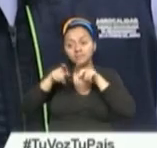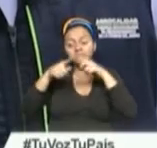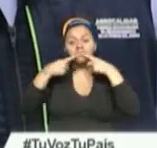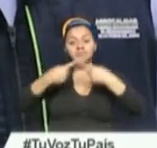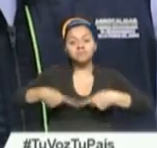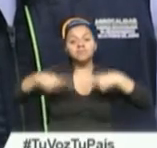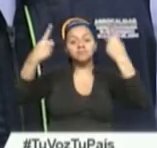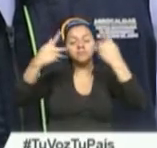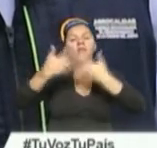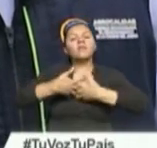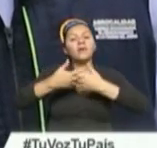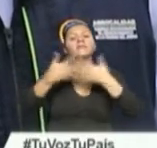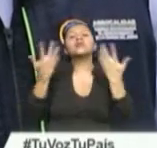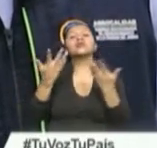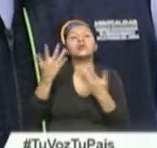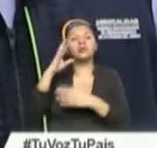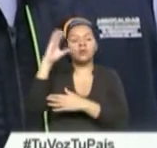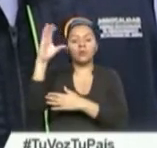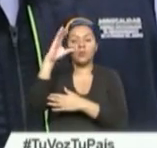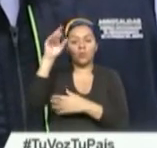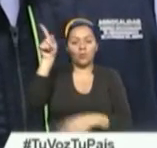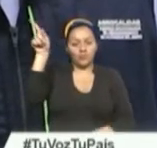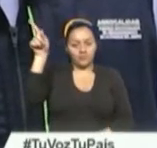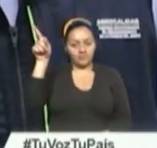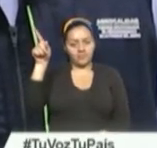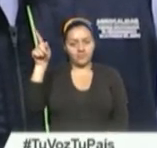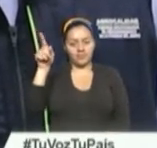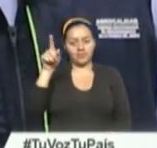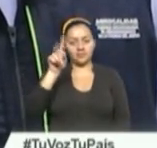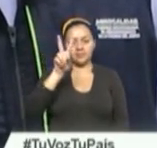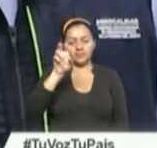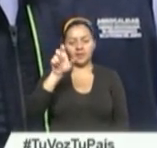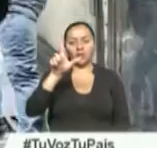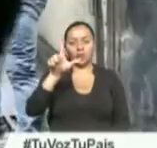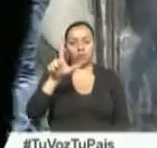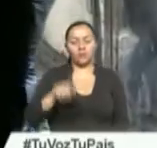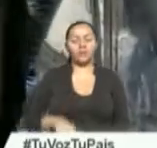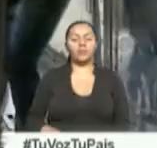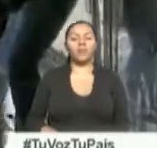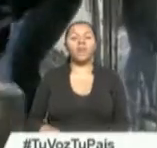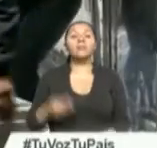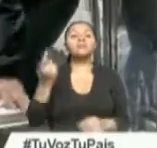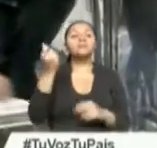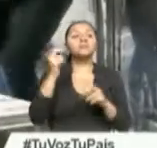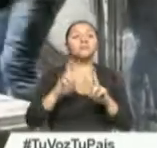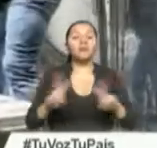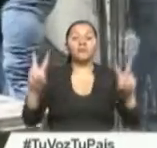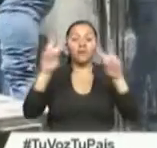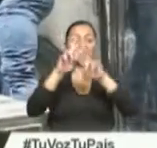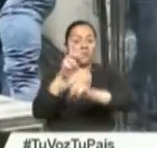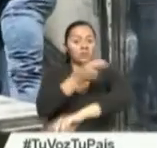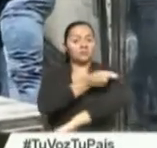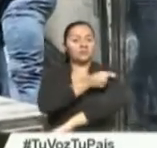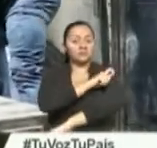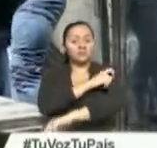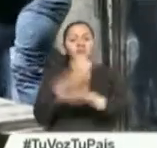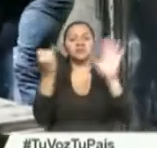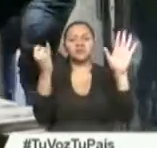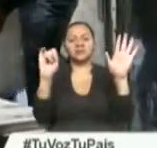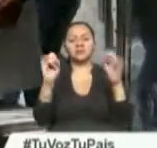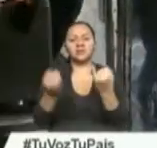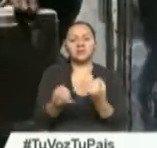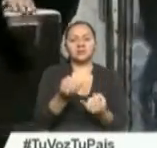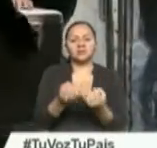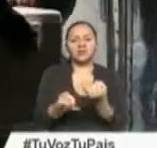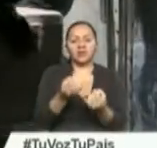fabricados en la empresa proveedora, que en este caso es Becol de Colombia. El costo de la aplicación de la dosis es de 60